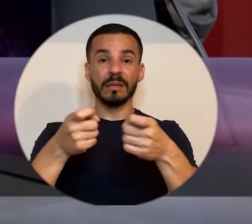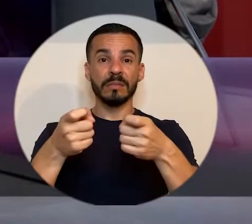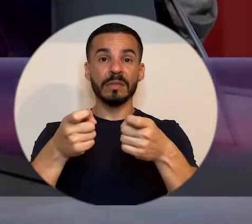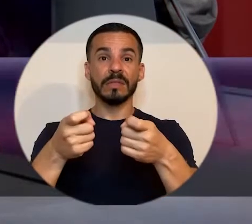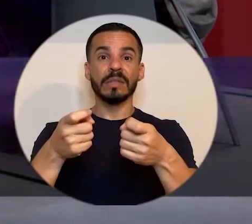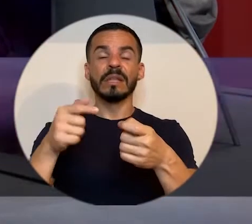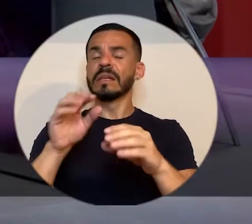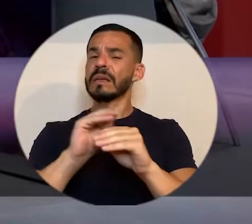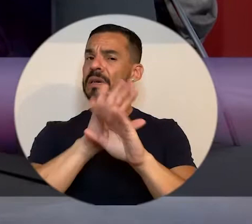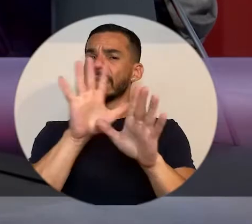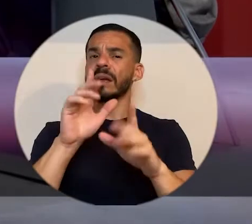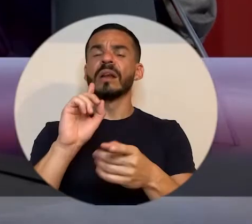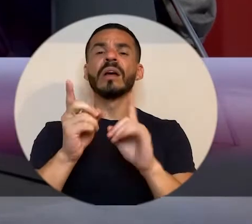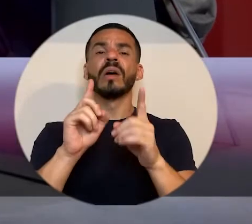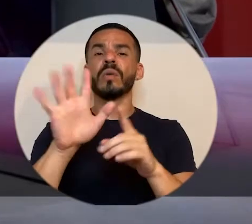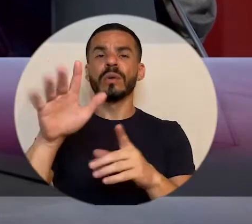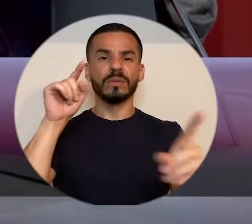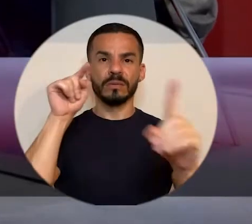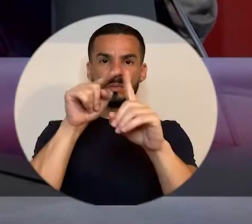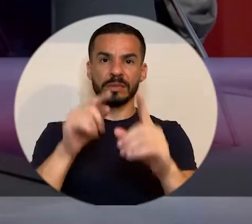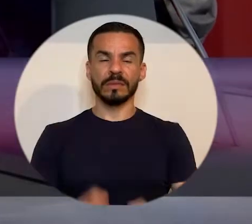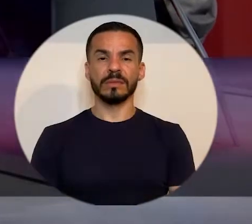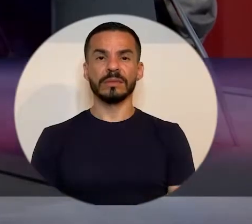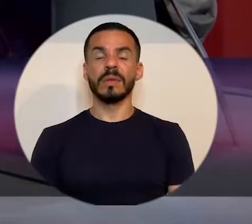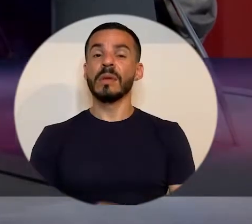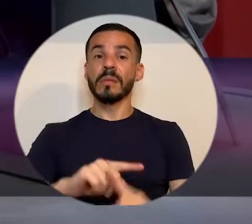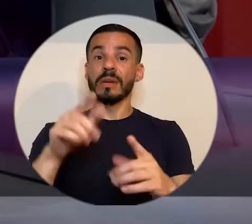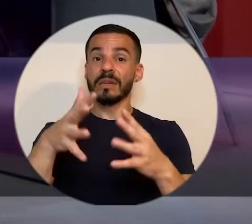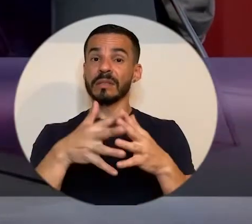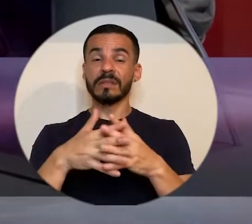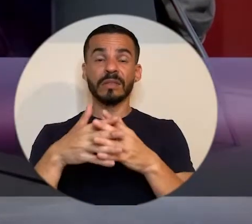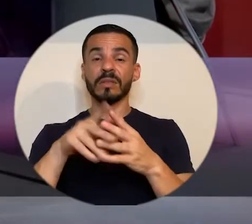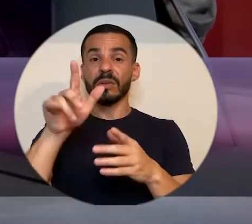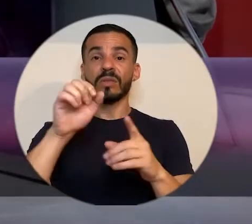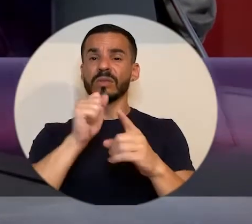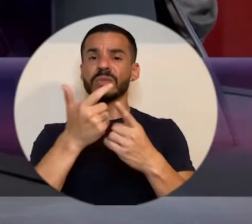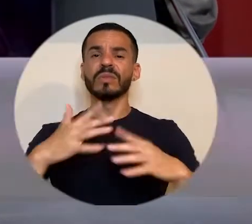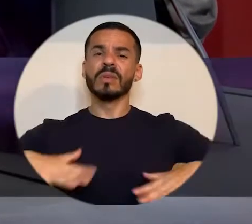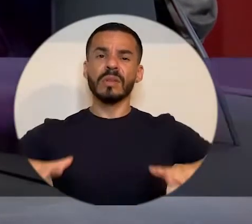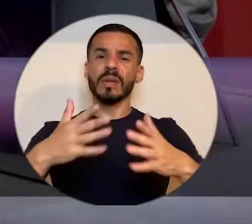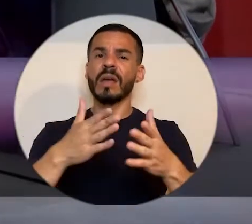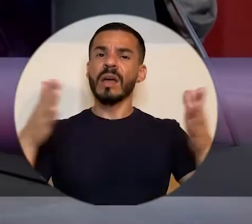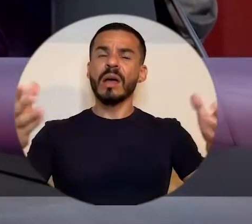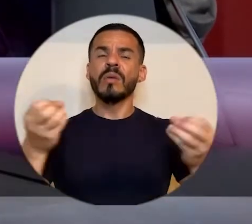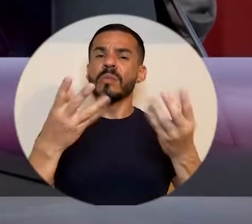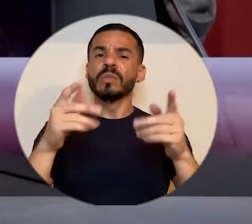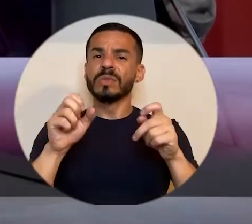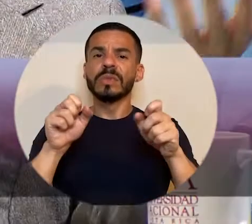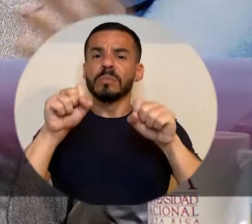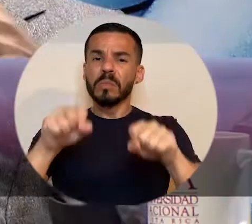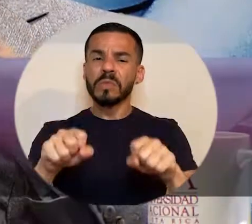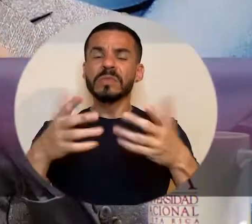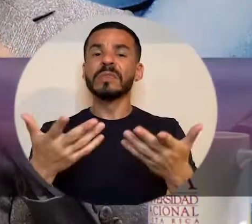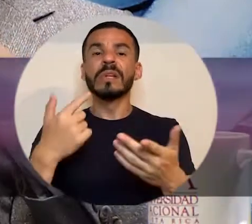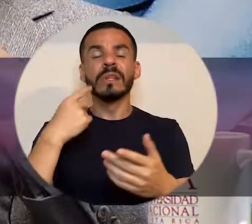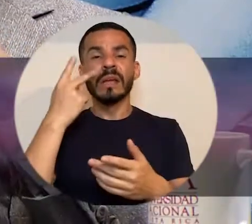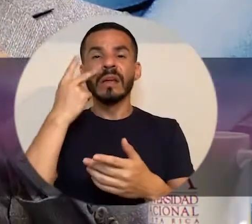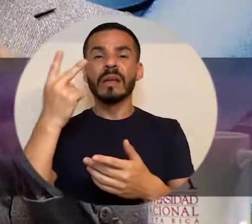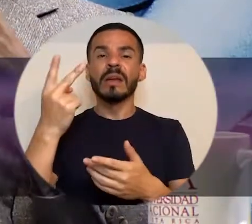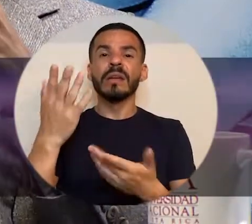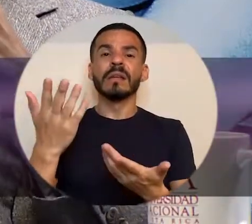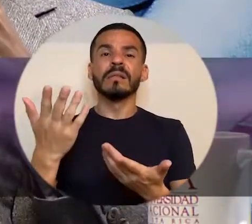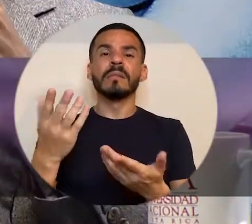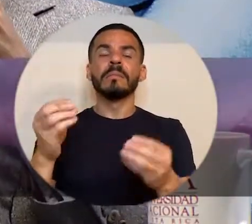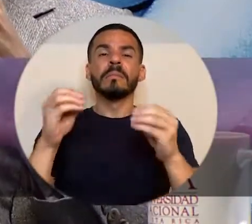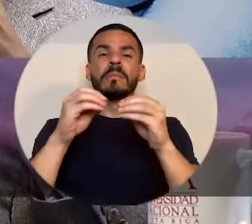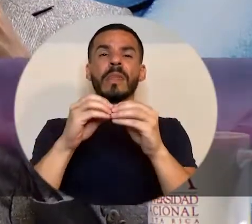la administración está clara cuáles son sus objetivos. Lo que pasa es que Estados Unidos es una sociedad tan amplia, con tantas posibilidades, que